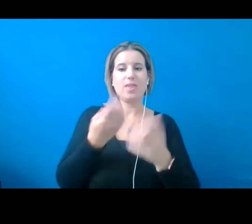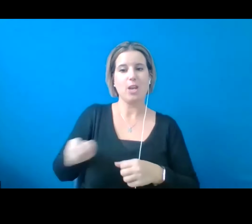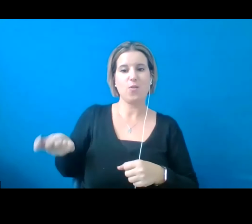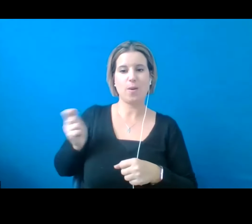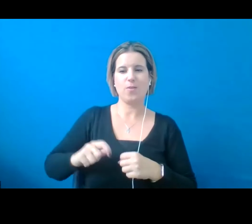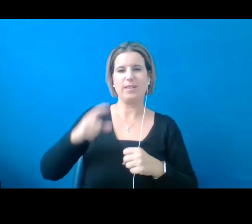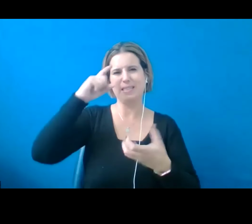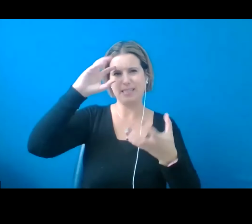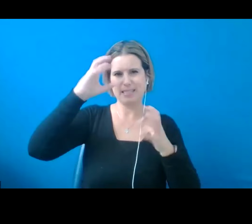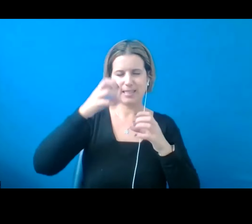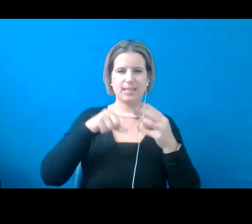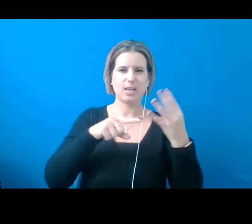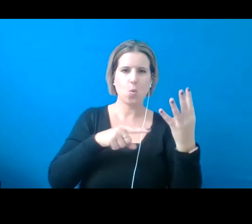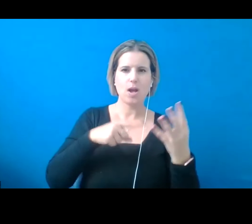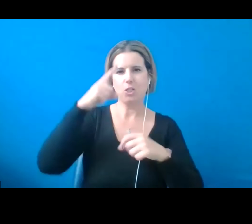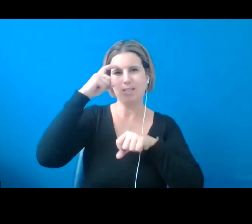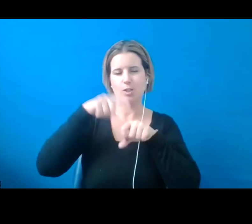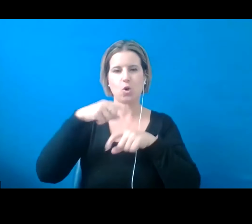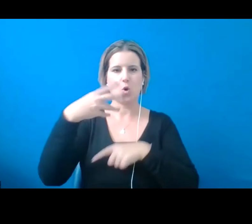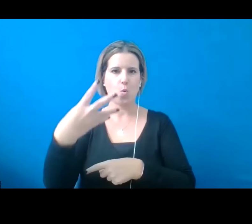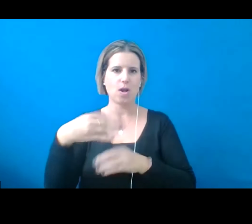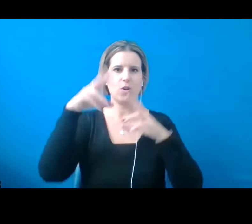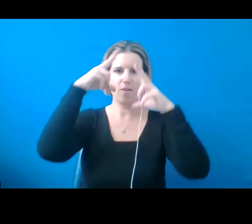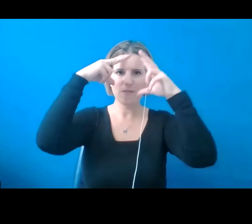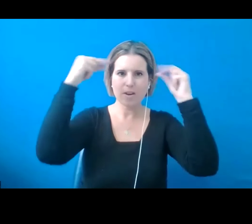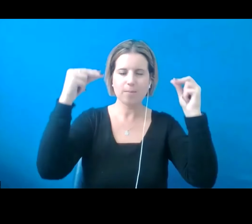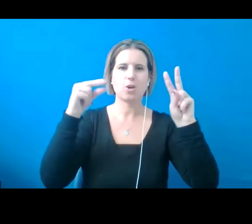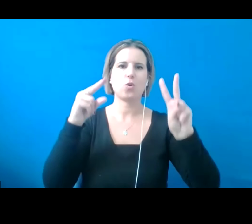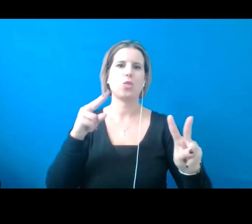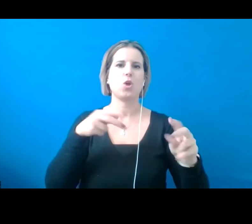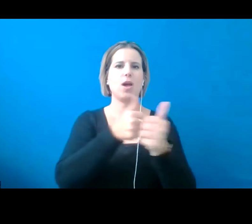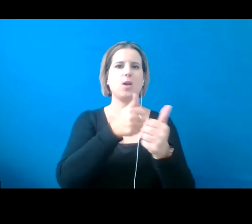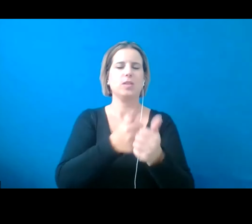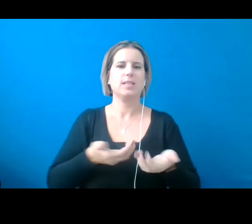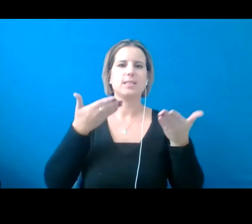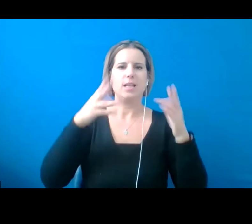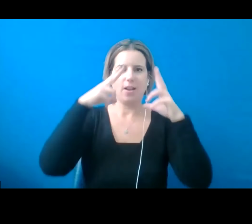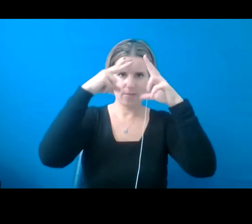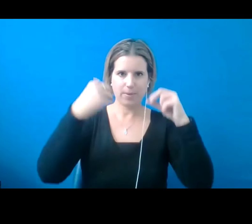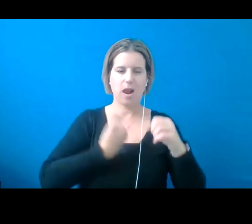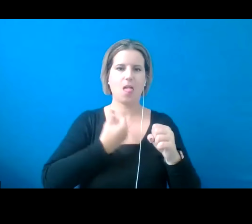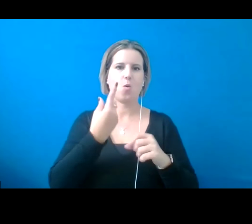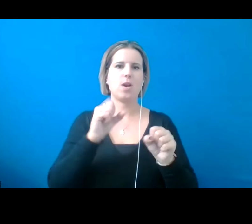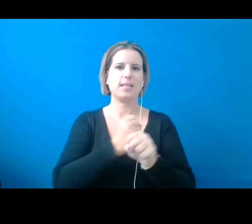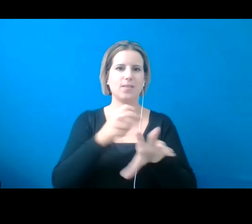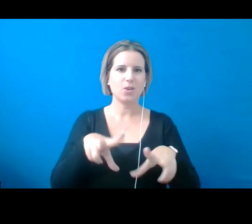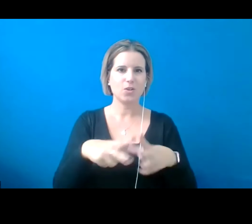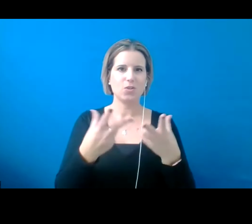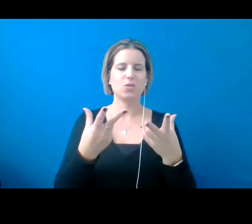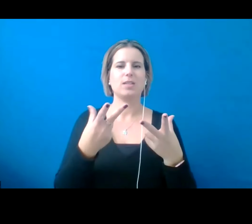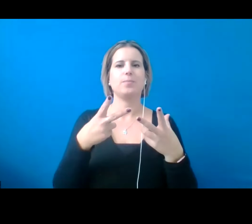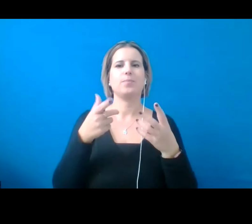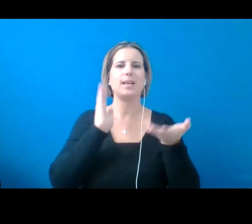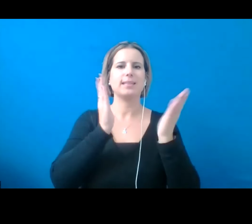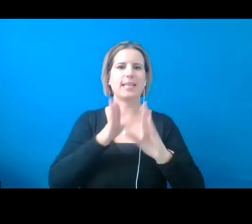psiquiatras cuatro psicólogos hay tres enfermeros dos auxiliares de enfermería tenemos una trabajadora social hay una terapeuta ocupacional